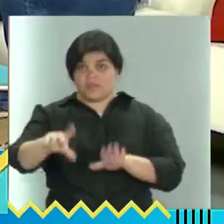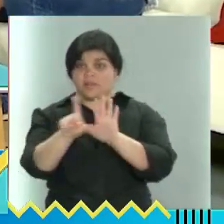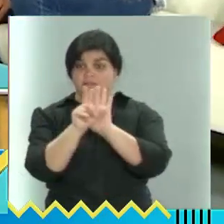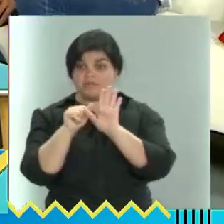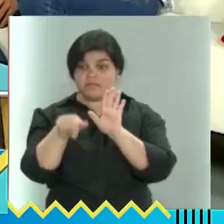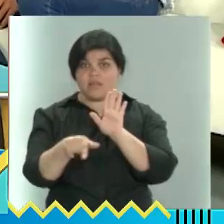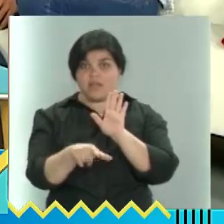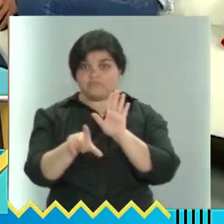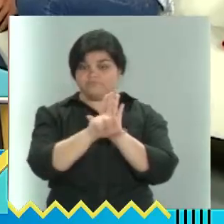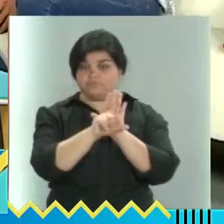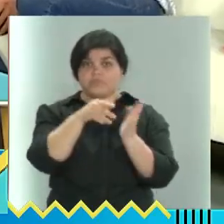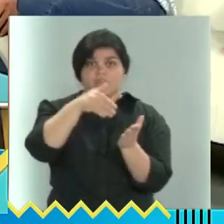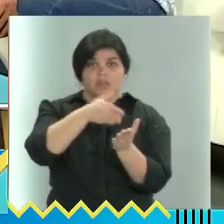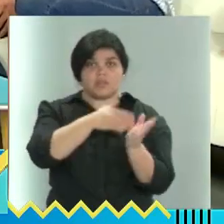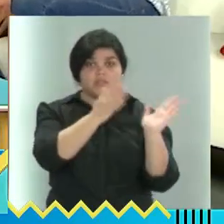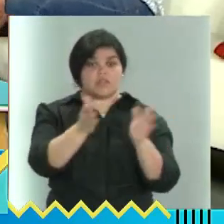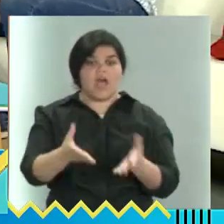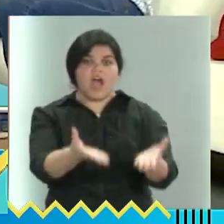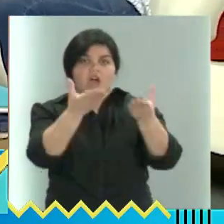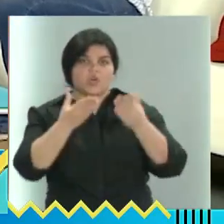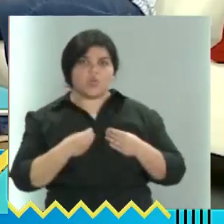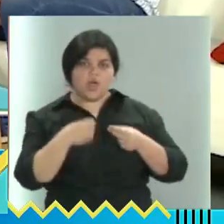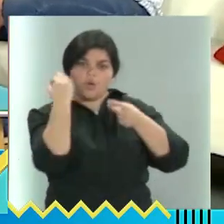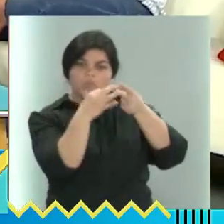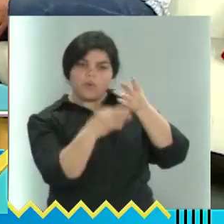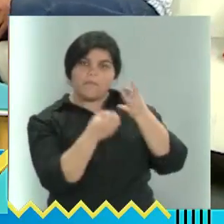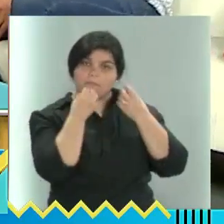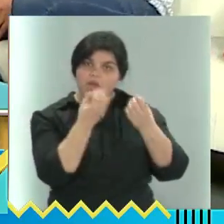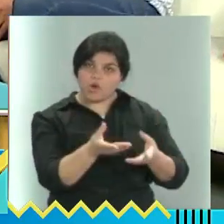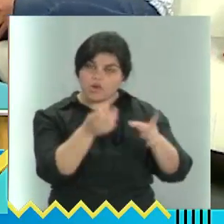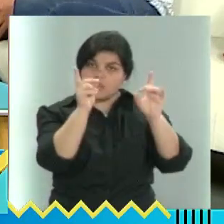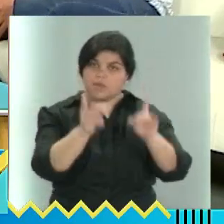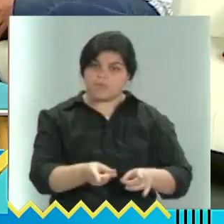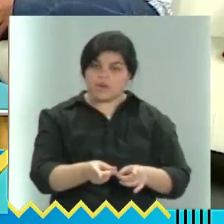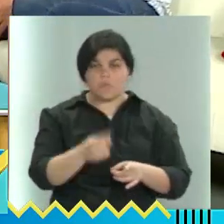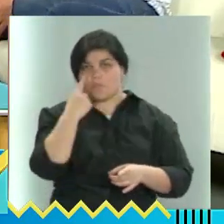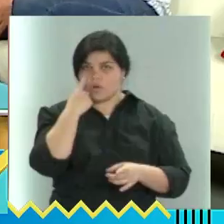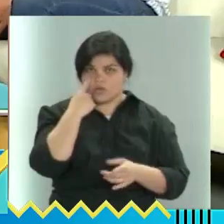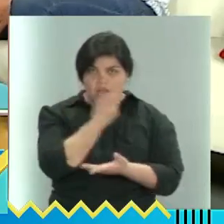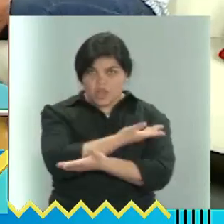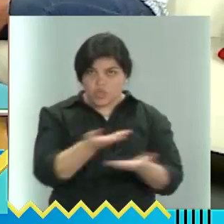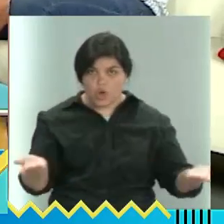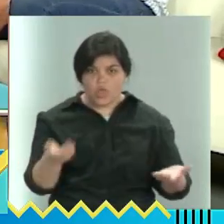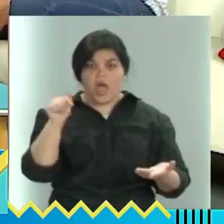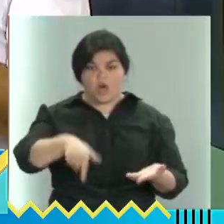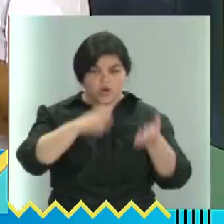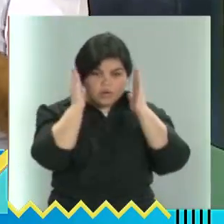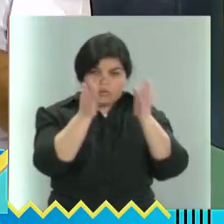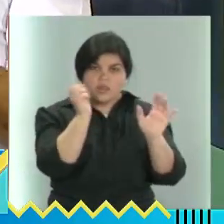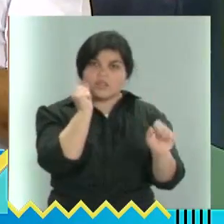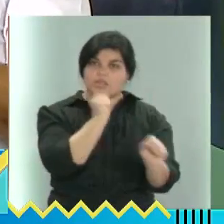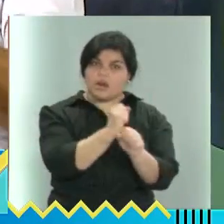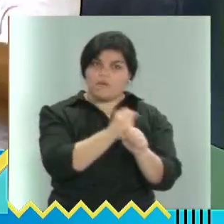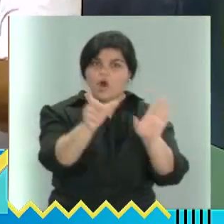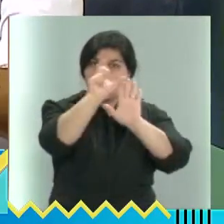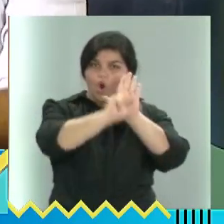a tratar de ir mejorando esos aspectos e inclusive todas las municipalidades ahora están trabajando sus